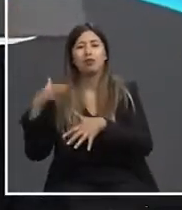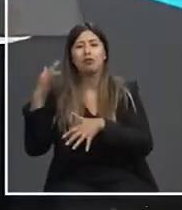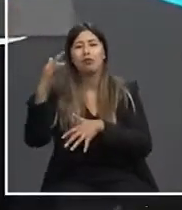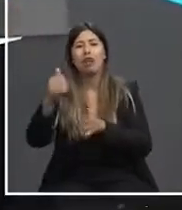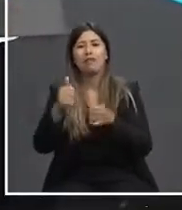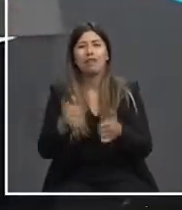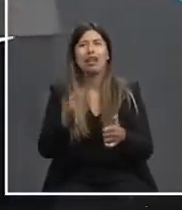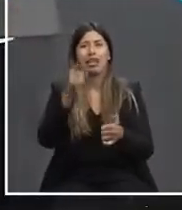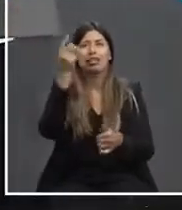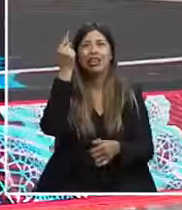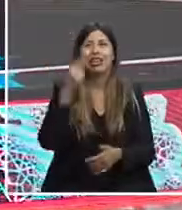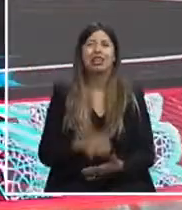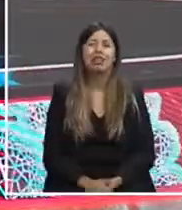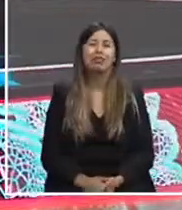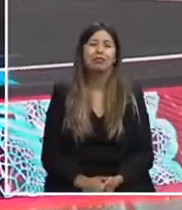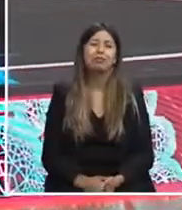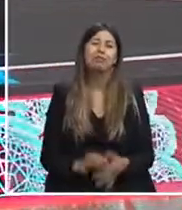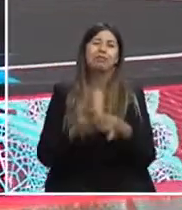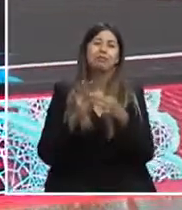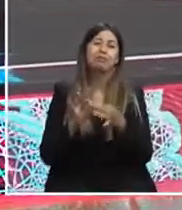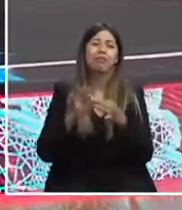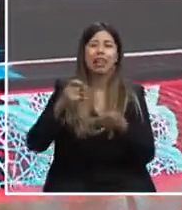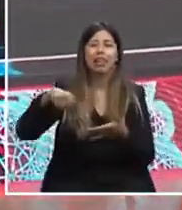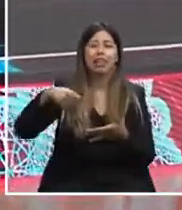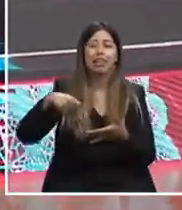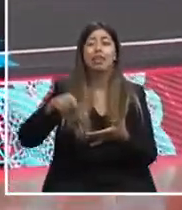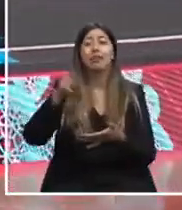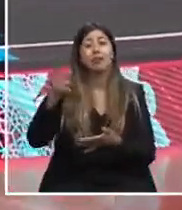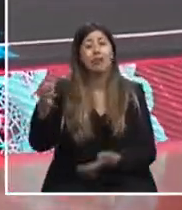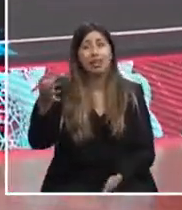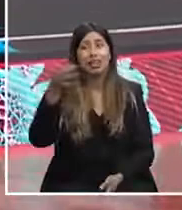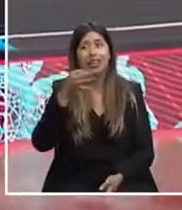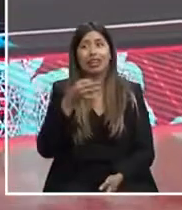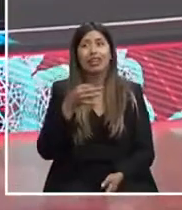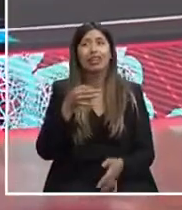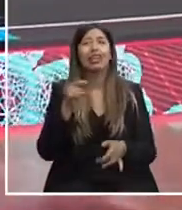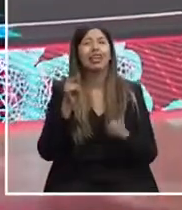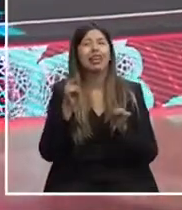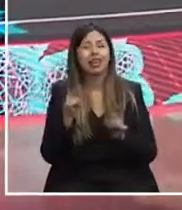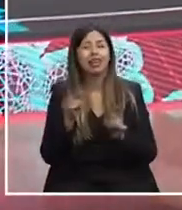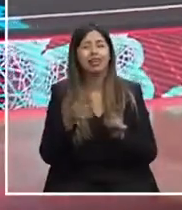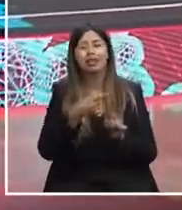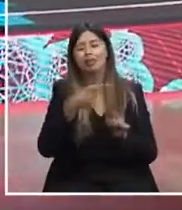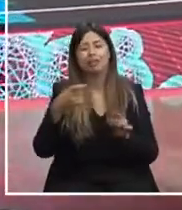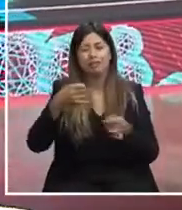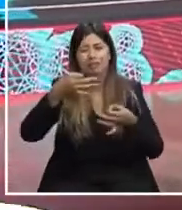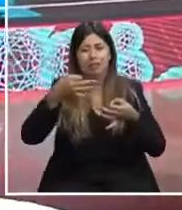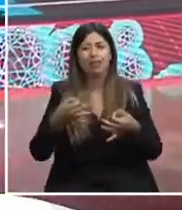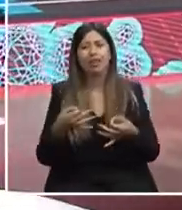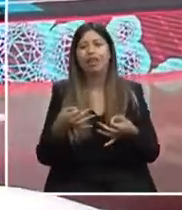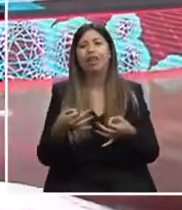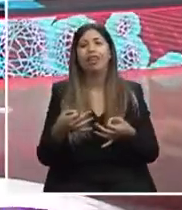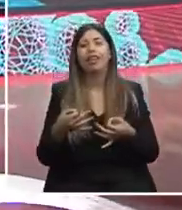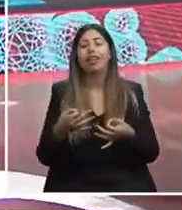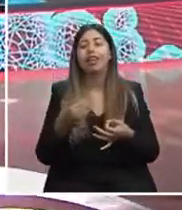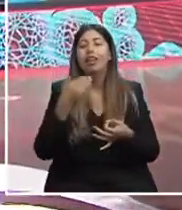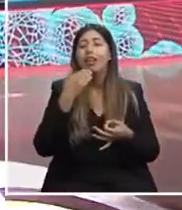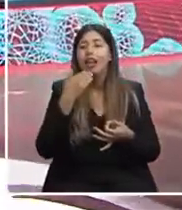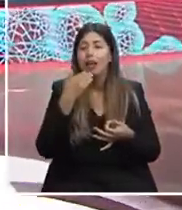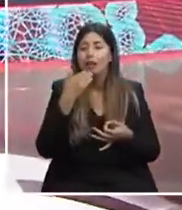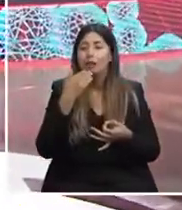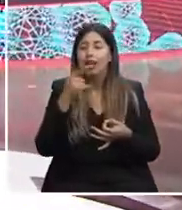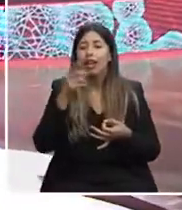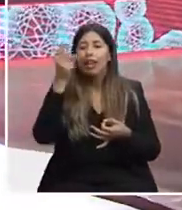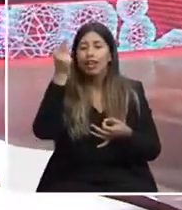Esa es la idea. Muchas gracias, senador. Y efectivamente lo que usted dice es absolutamente cierto. Y hace mucho eco, ¿cierto?, esta idea de